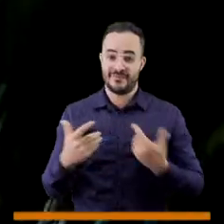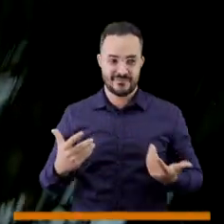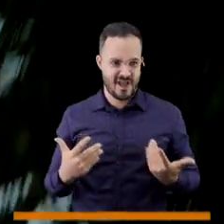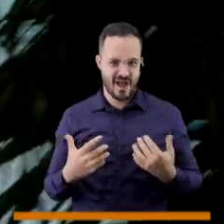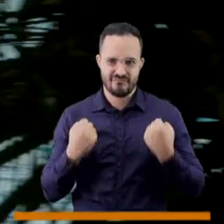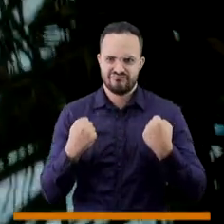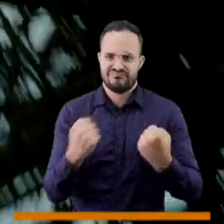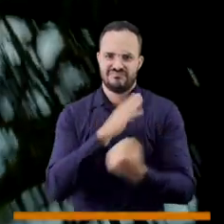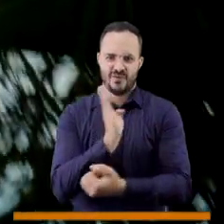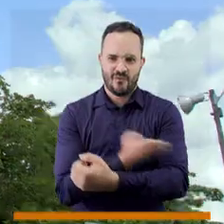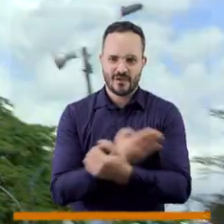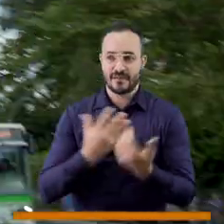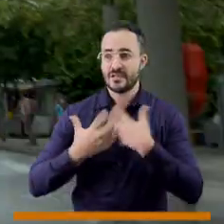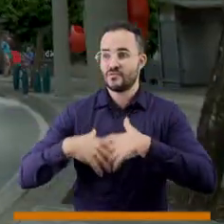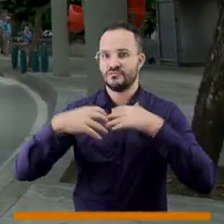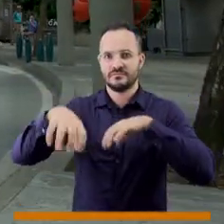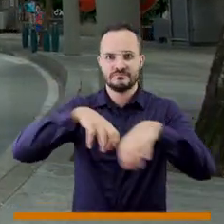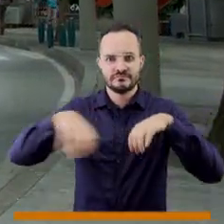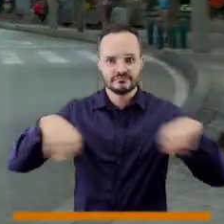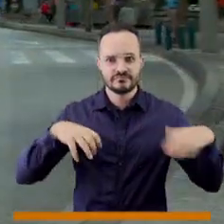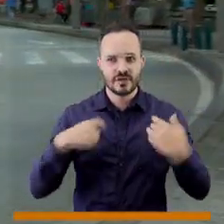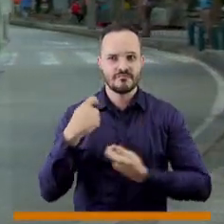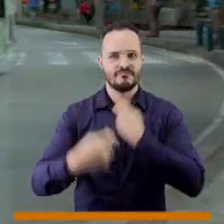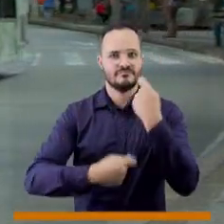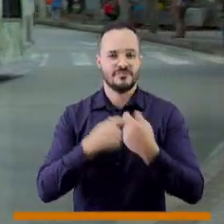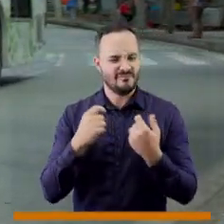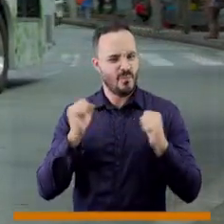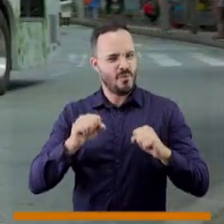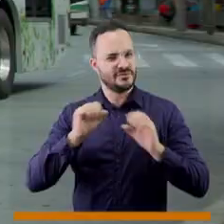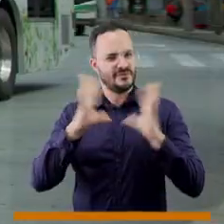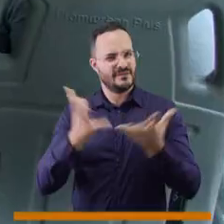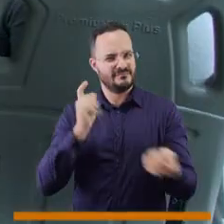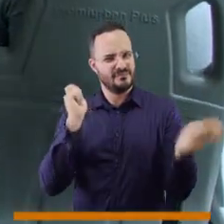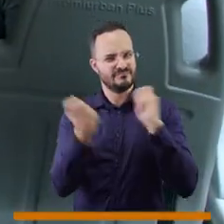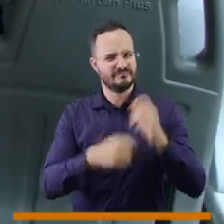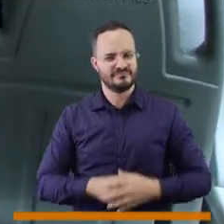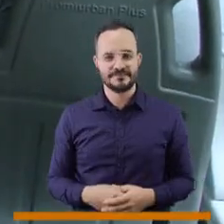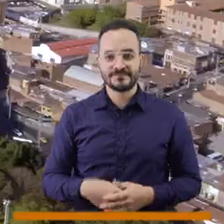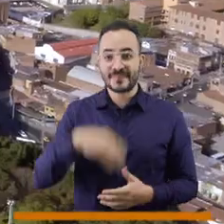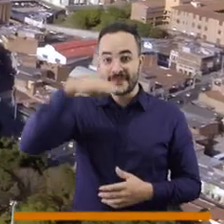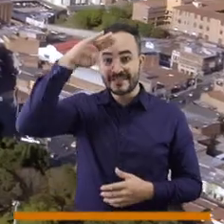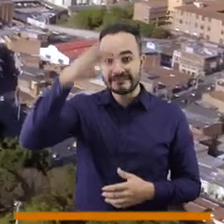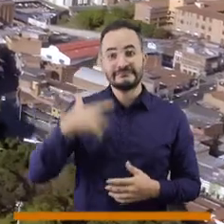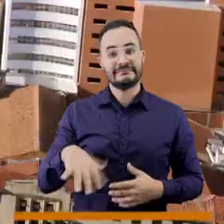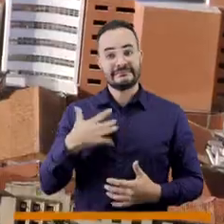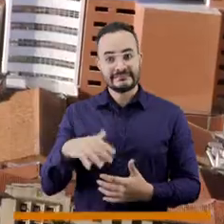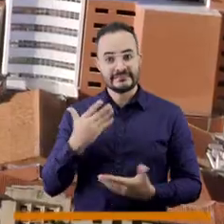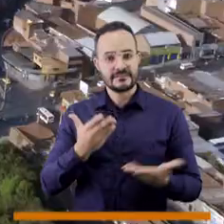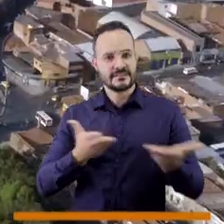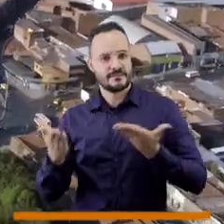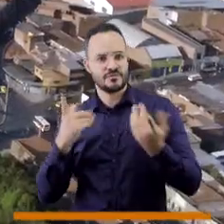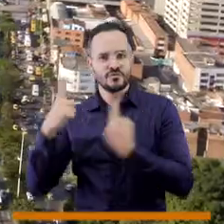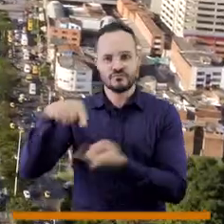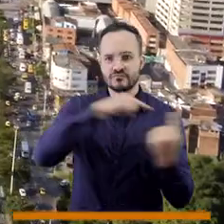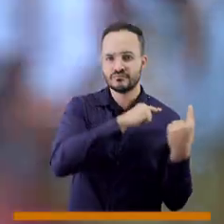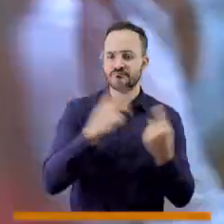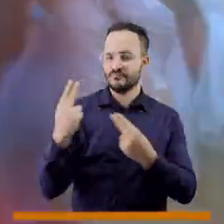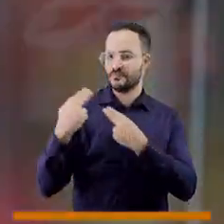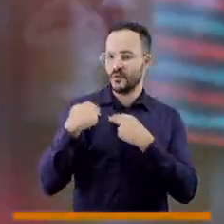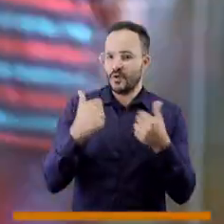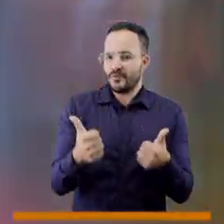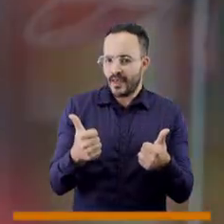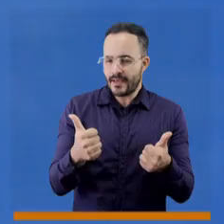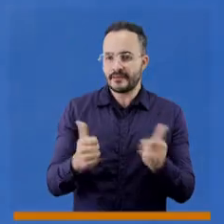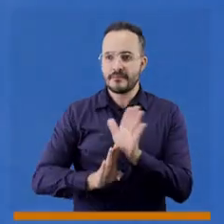totalmente pujante, industrializada y una ciudad que le muestra al mundo que se puede cambiar. Medellín sostiene el turismo responsable